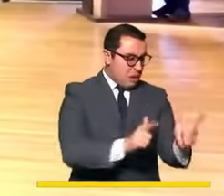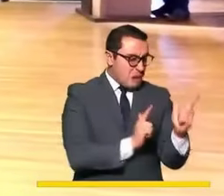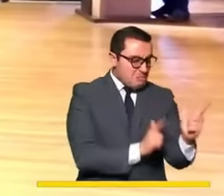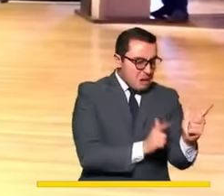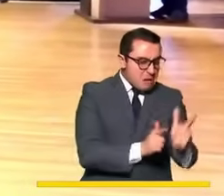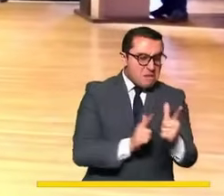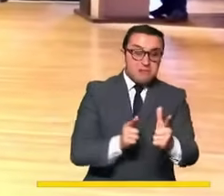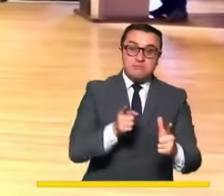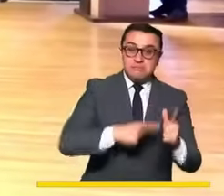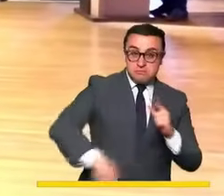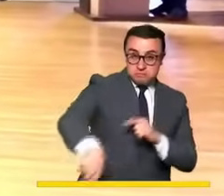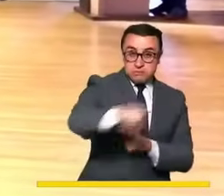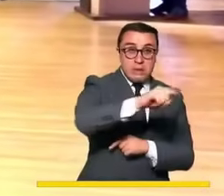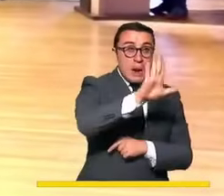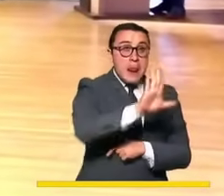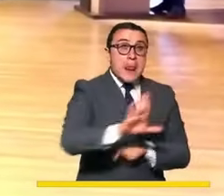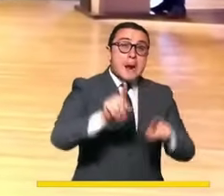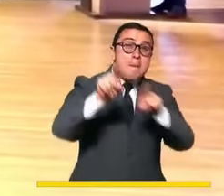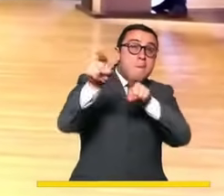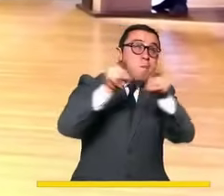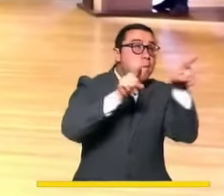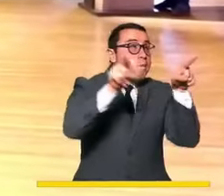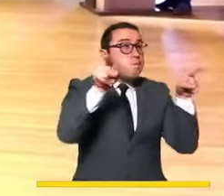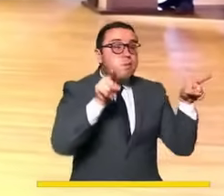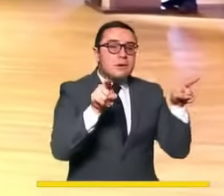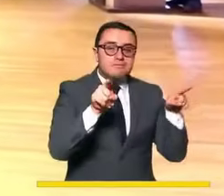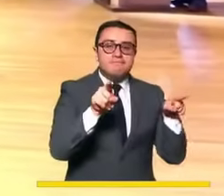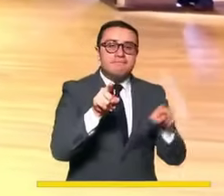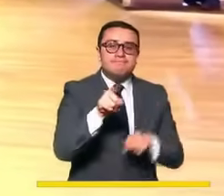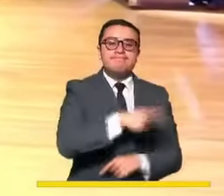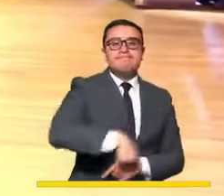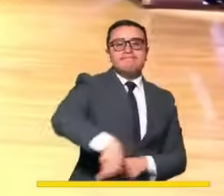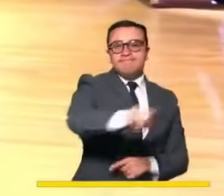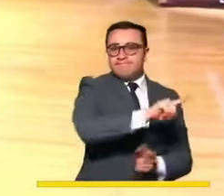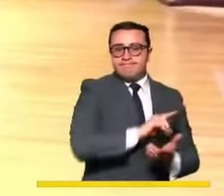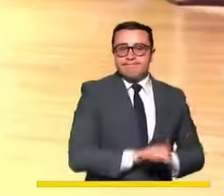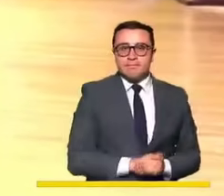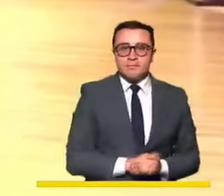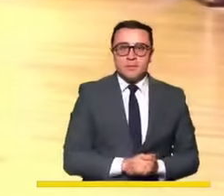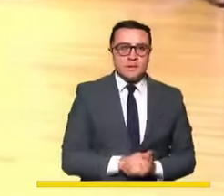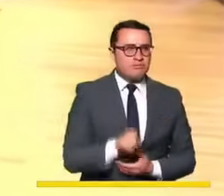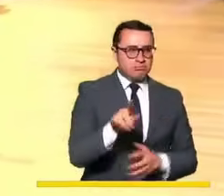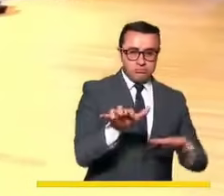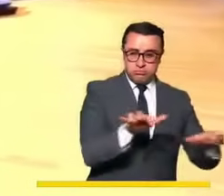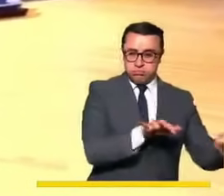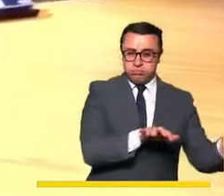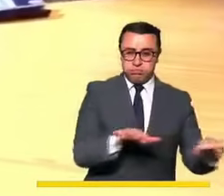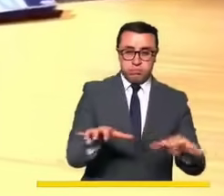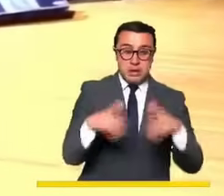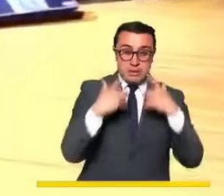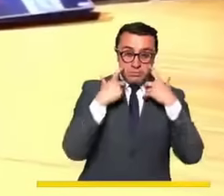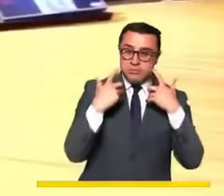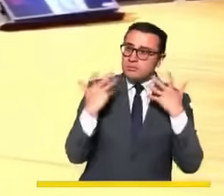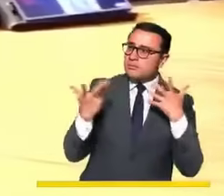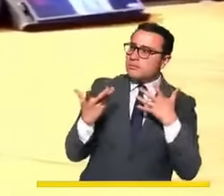que están en unos territorios específicos. Ese tipo de hechos, a ver, general, si lo